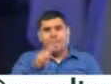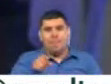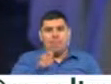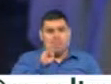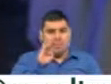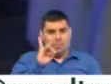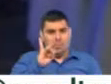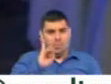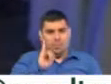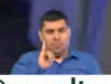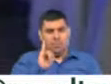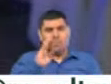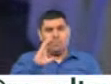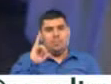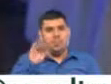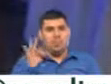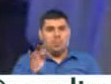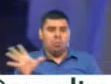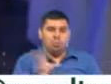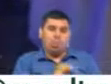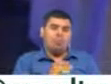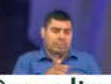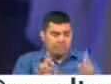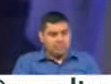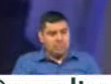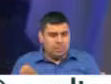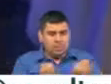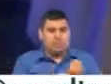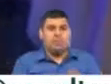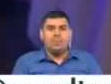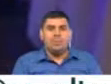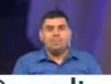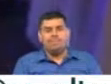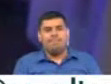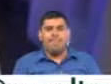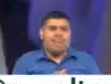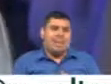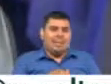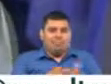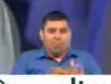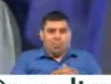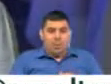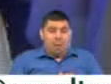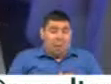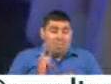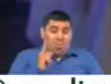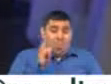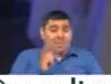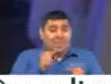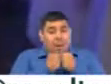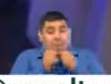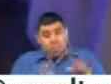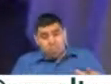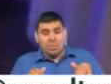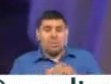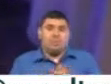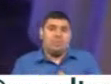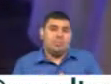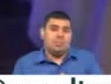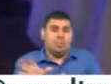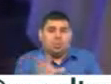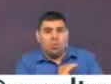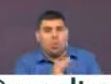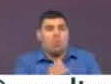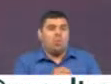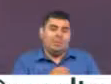vida de la nación. Entonces, es una política pública que todos los servidores públicos de todos los niveles estamos obligados